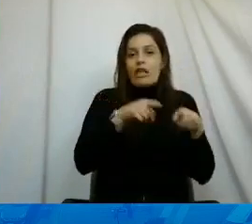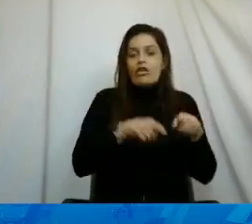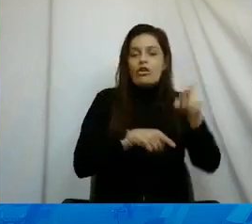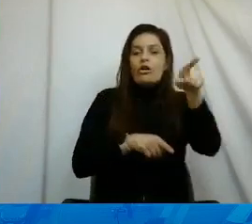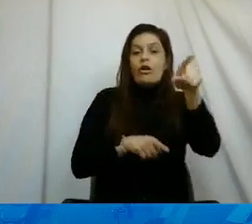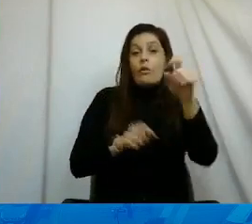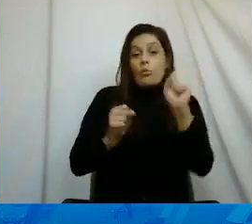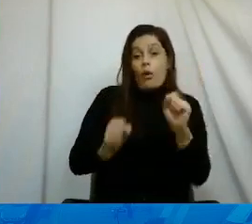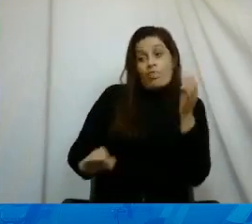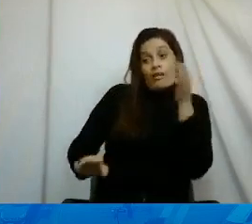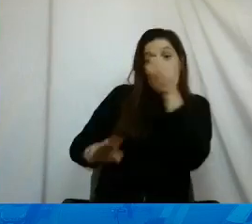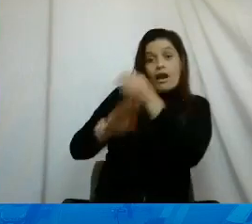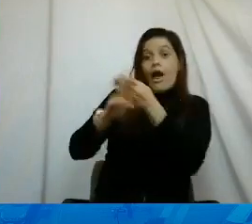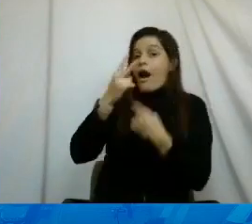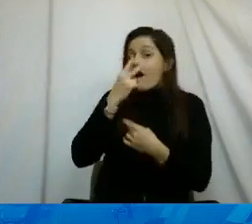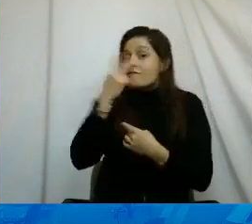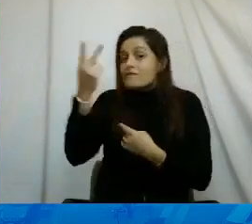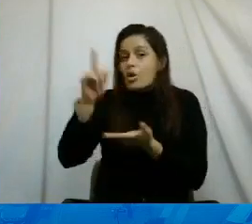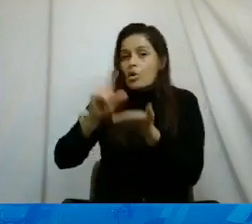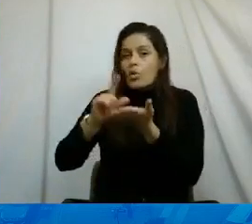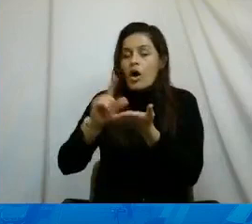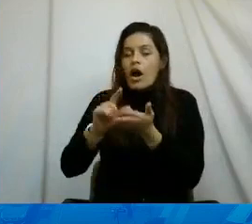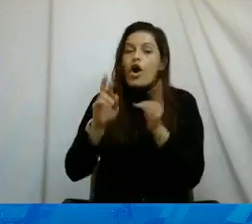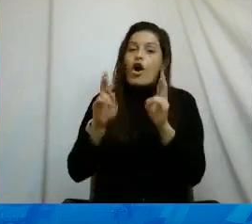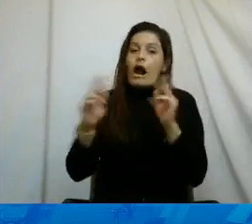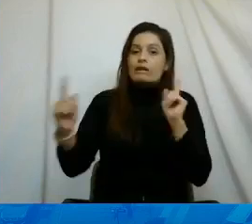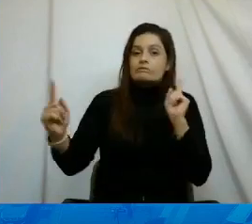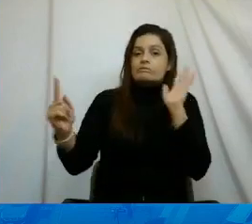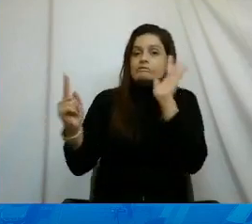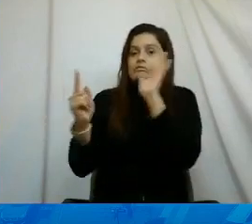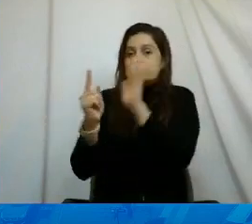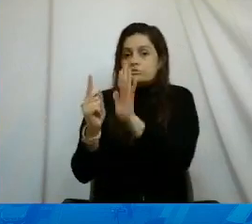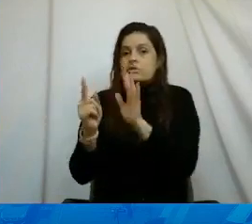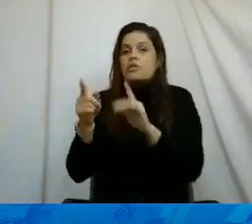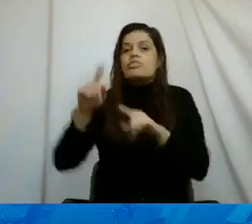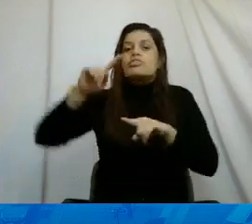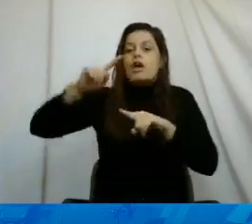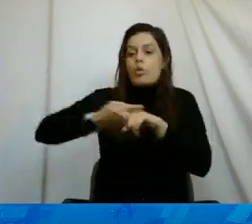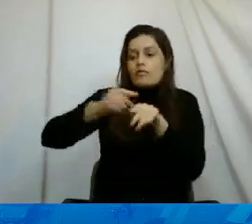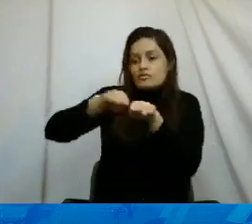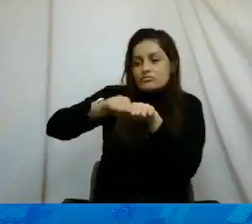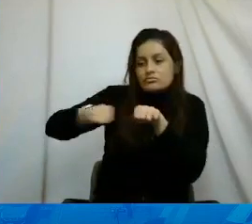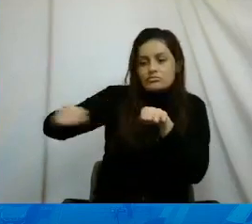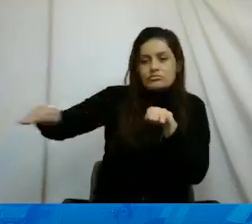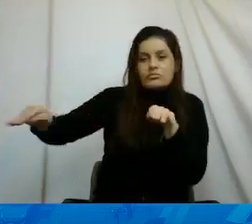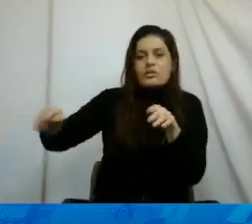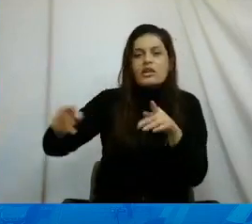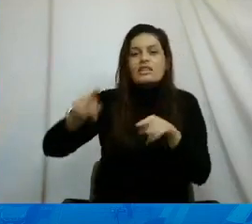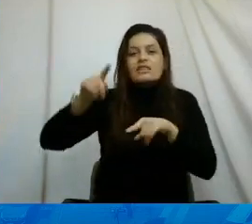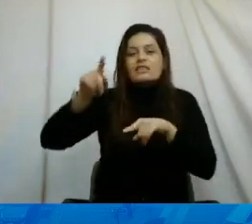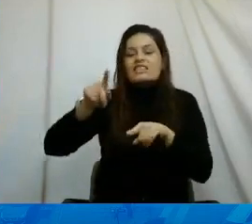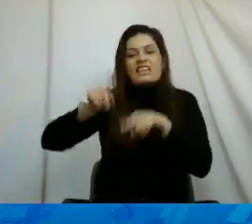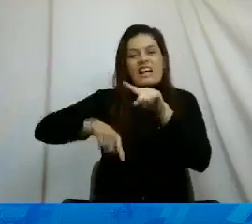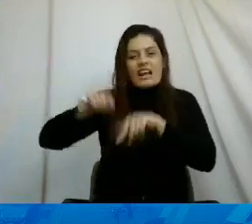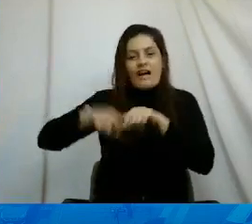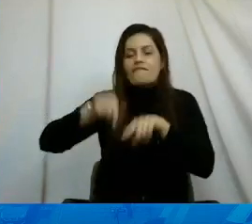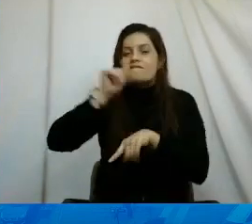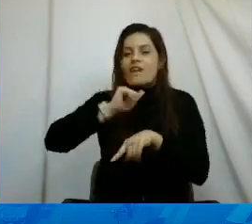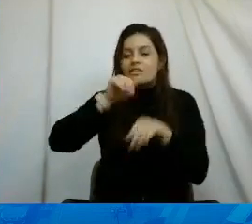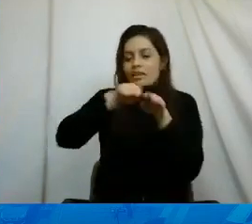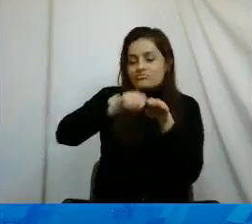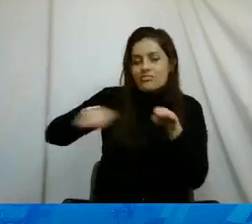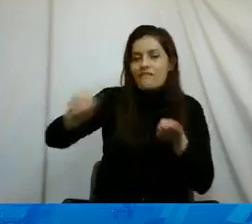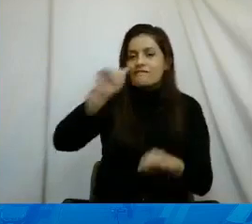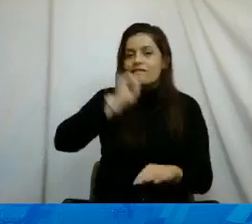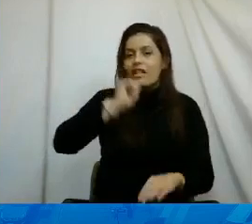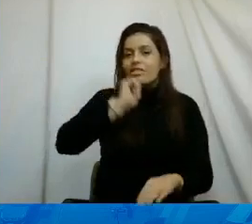han hecho, ojalá poder acercarse a los vecinos en qué está la pavimentación de un tramo súper pequeño, población Teniente Merino,